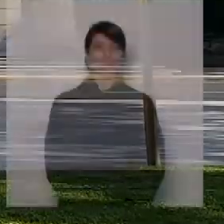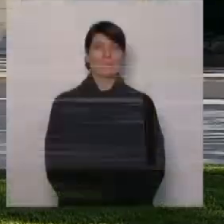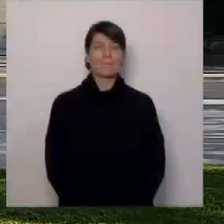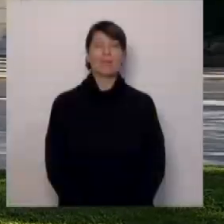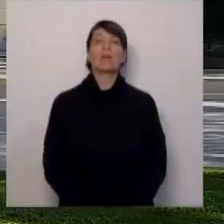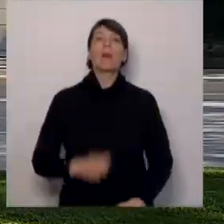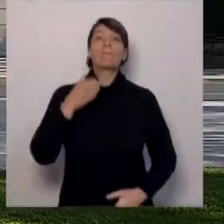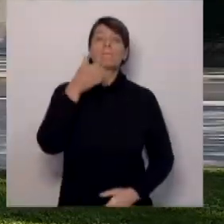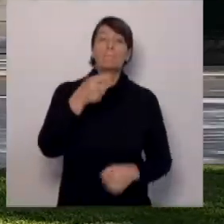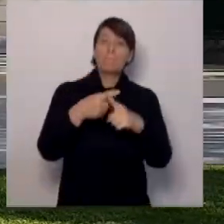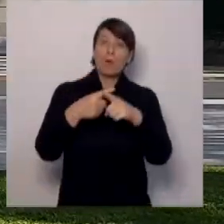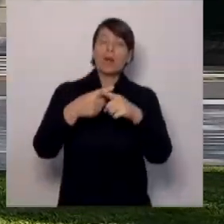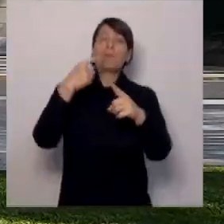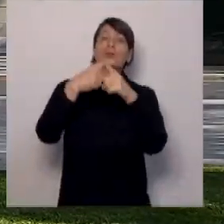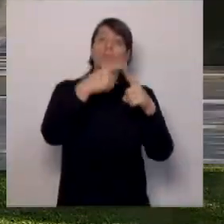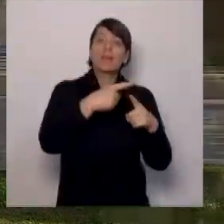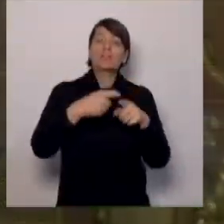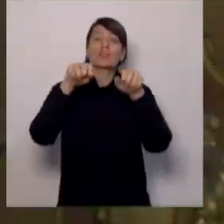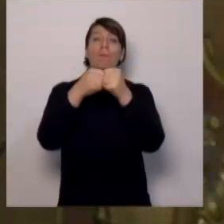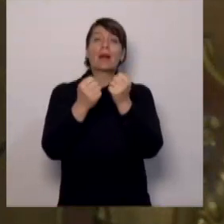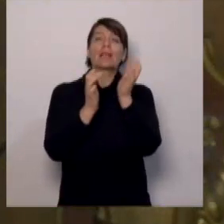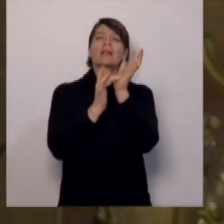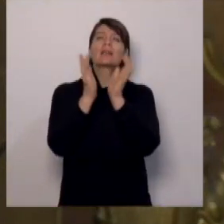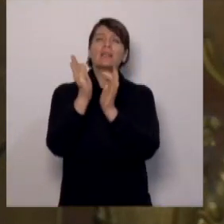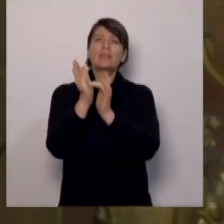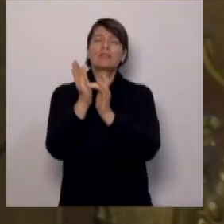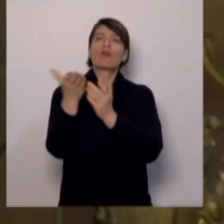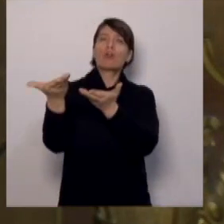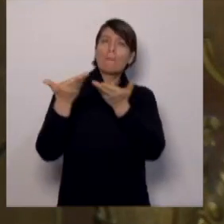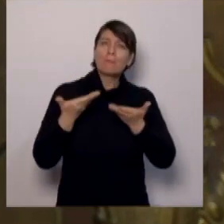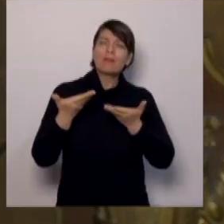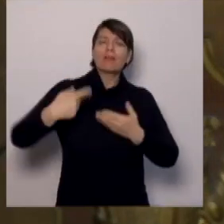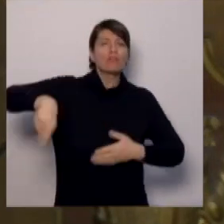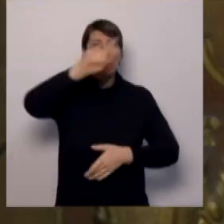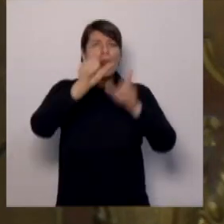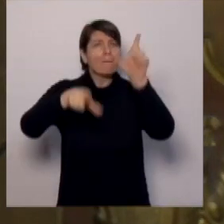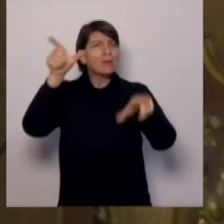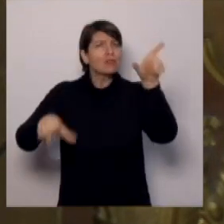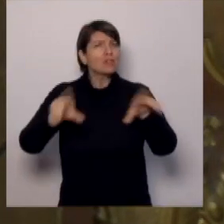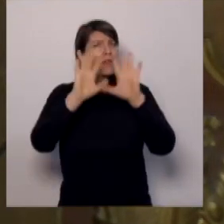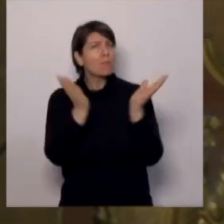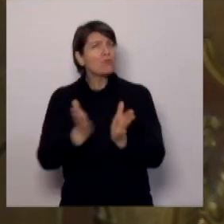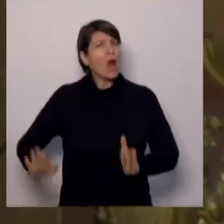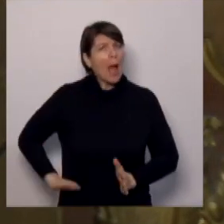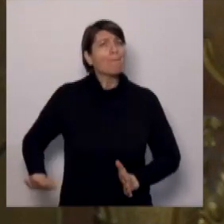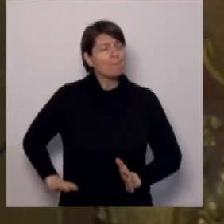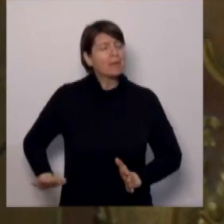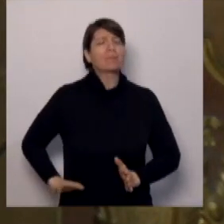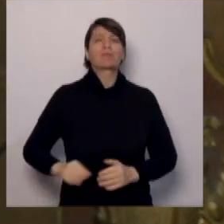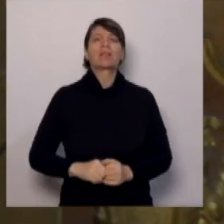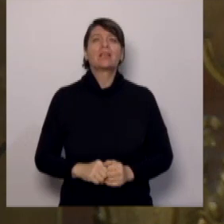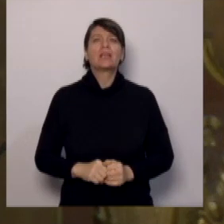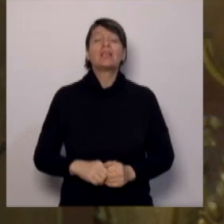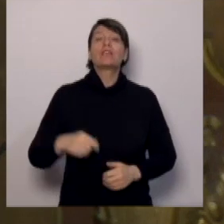Mediante el milagro de la multiplicación de los panes, Cristo nos reclama reconocer el hambre de Dios que tiene la humanidad de todos los